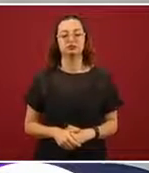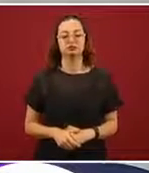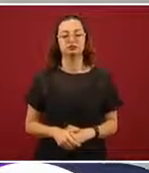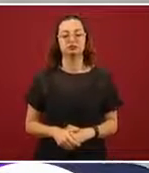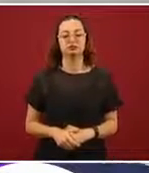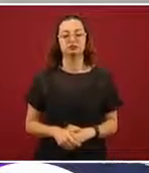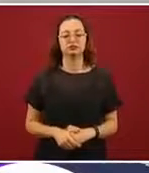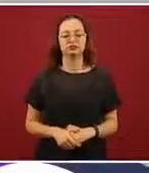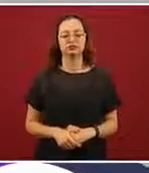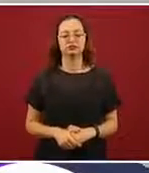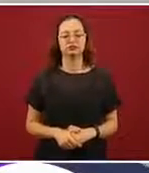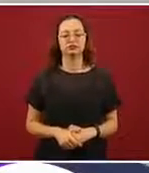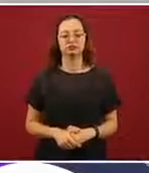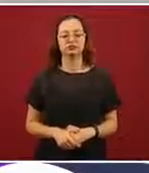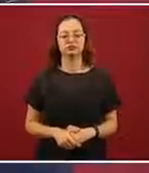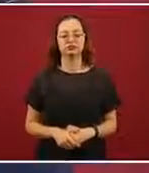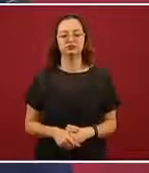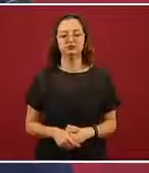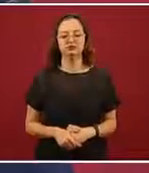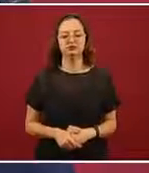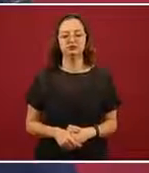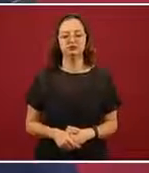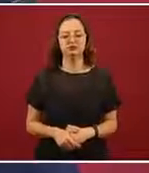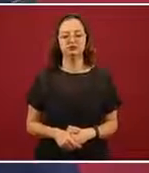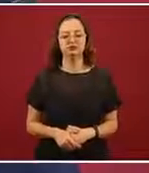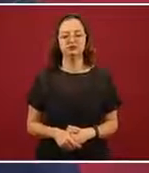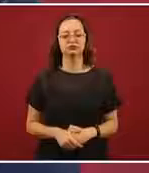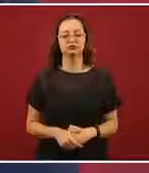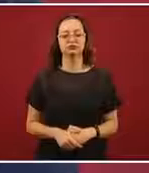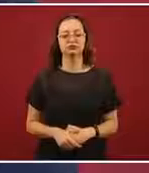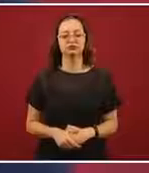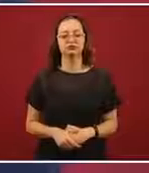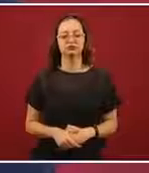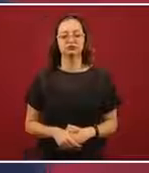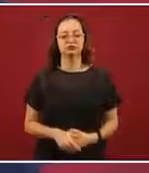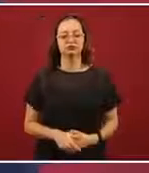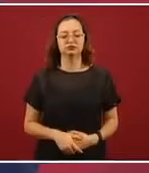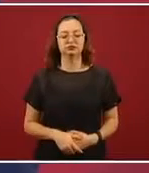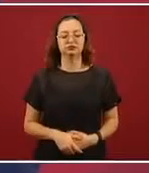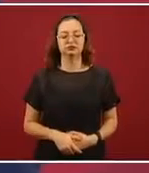Más que no voy a actuar